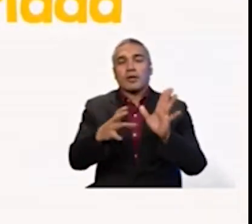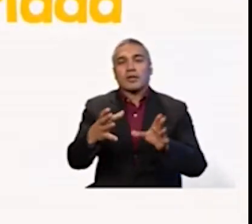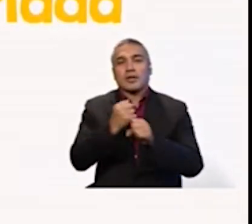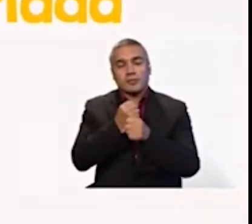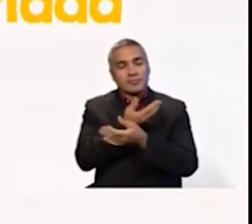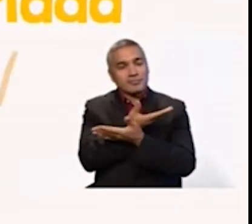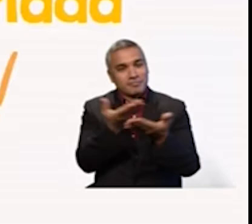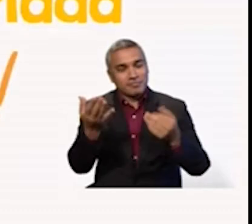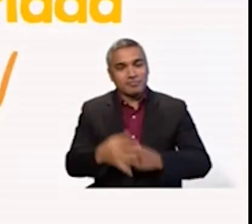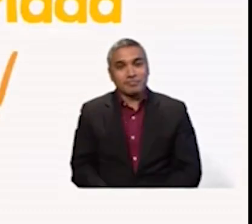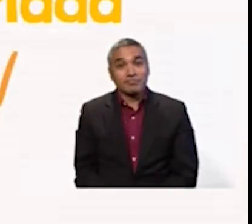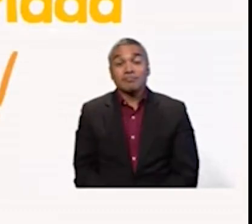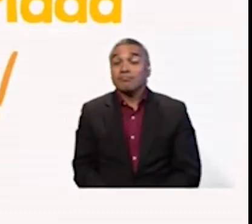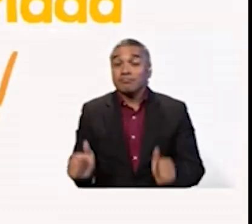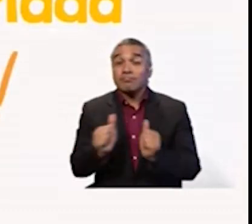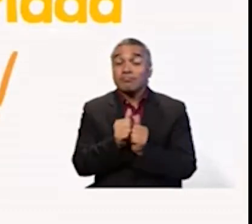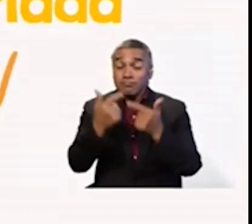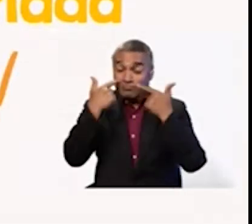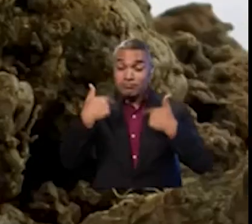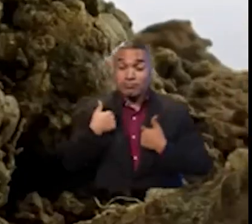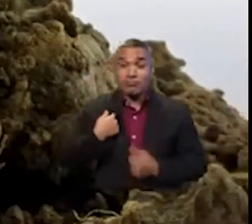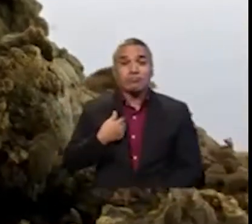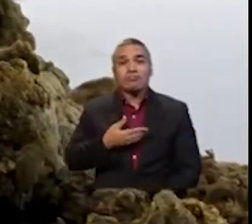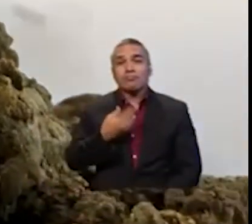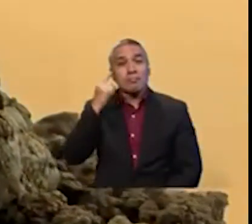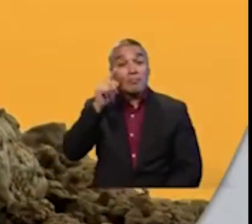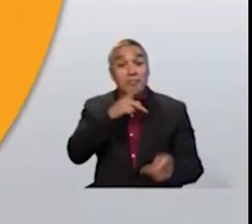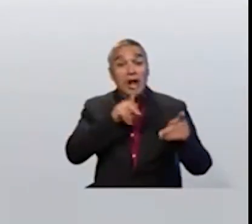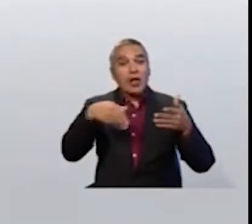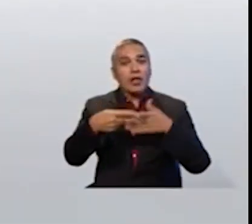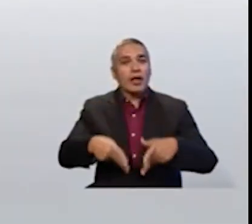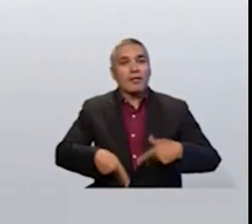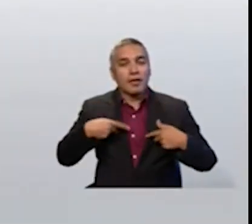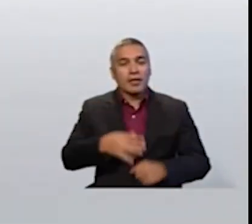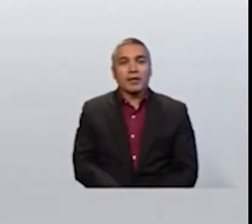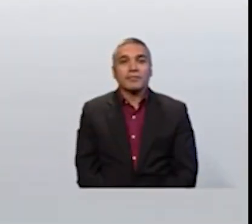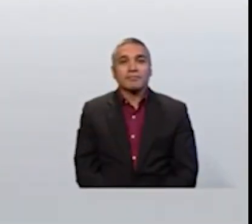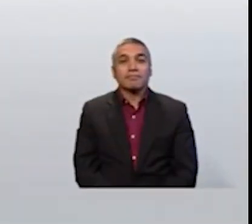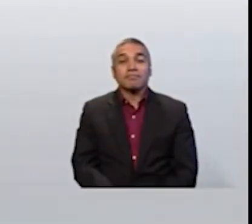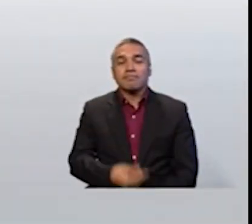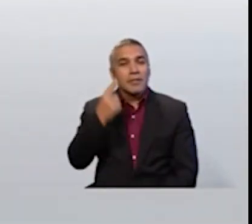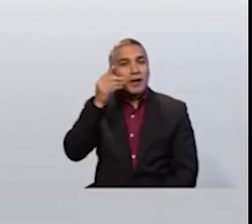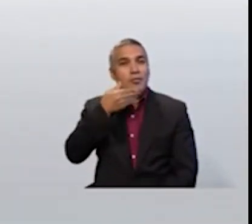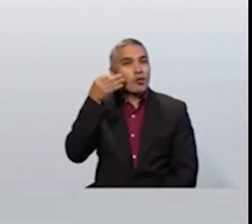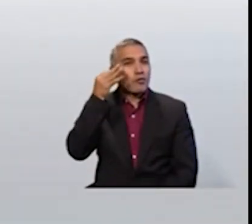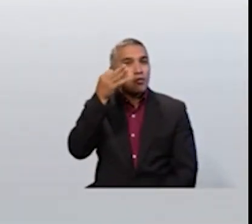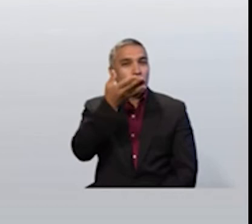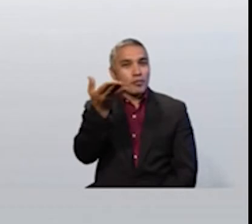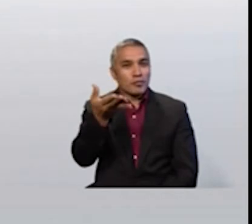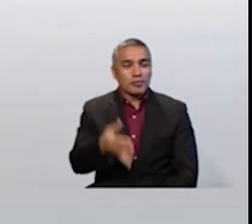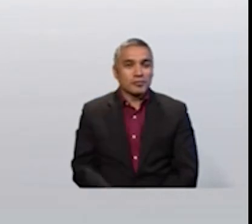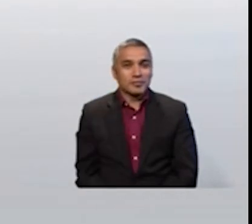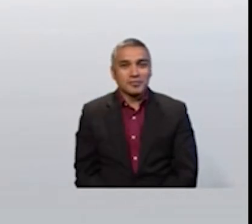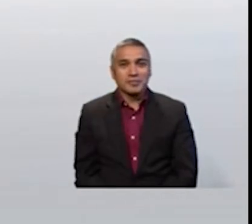de bioseguridad. Juntos nos cuidamos. Desde el plan, toda una vida. Sembramos futuro.